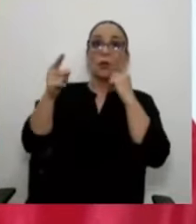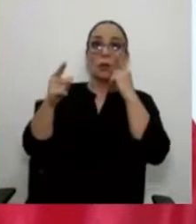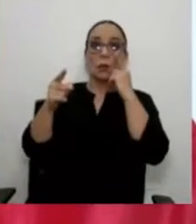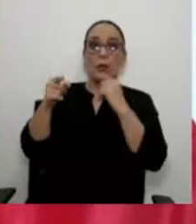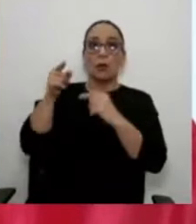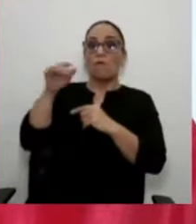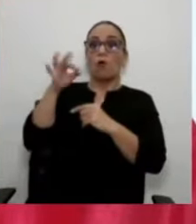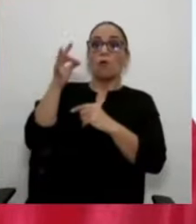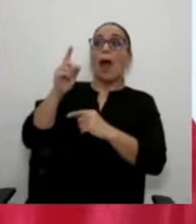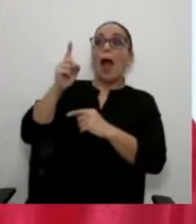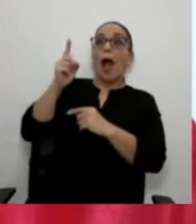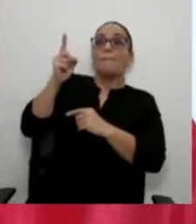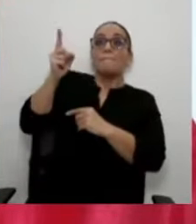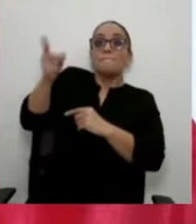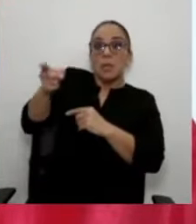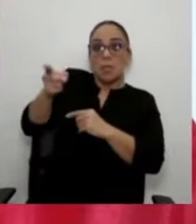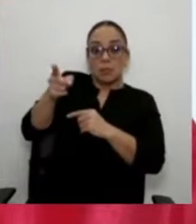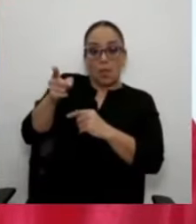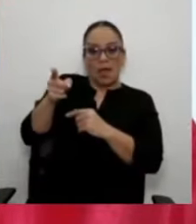amenazantes,